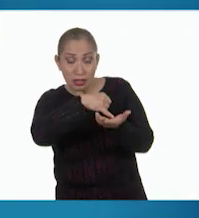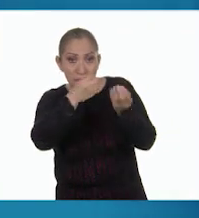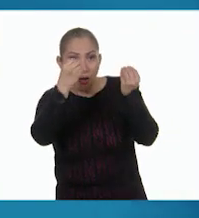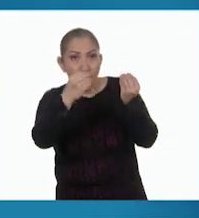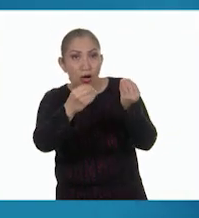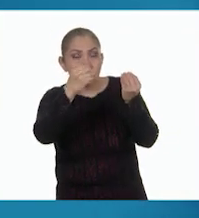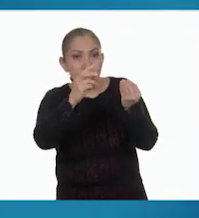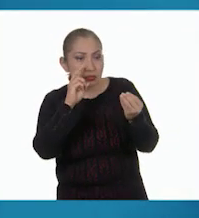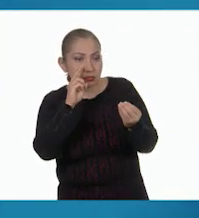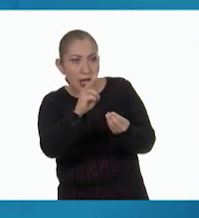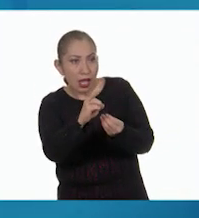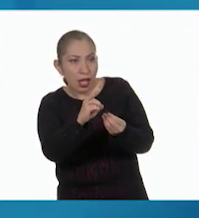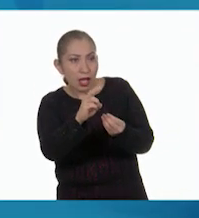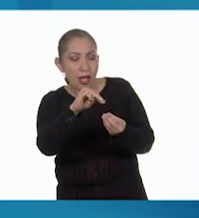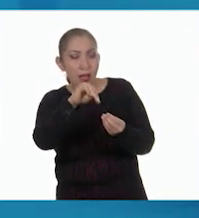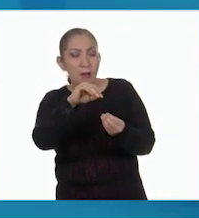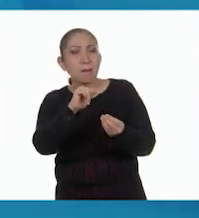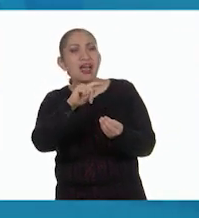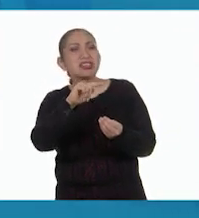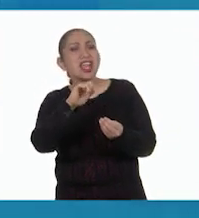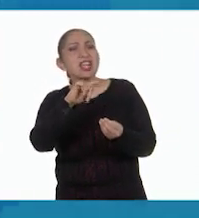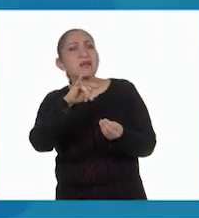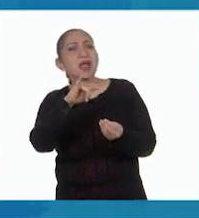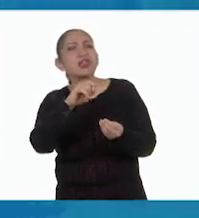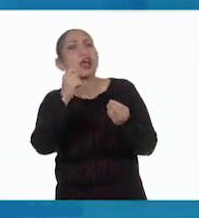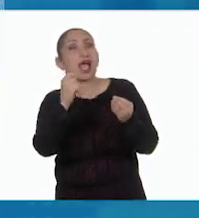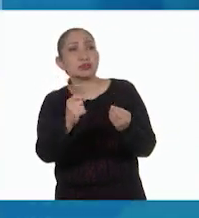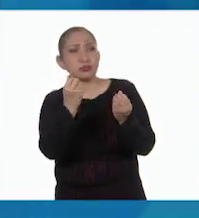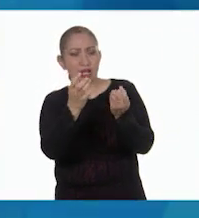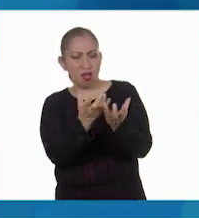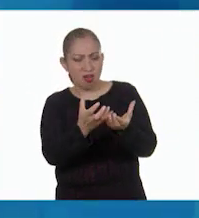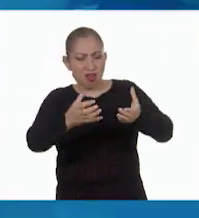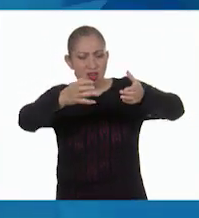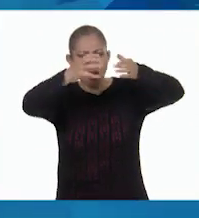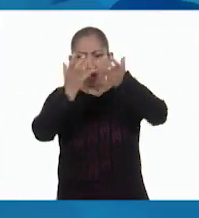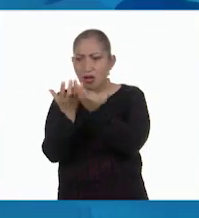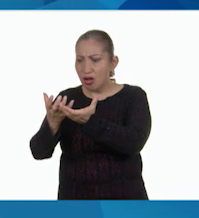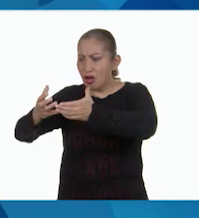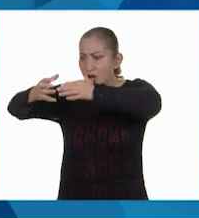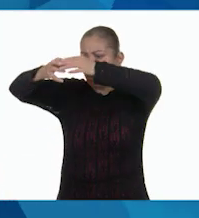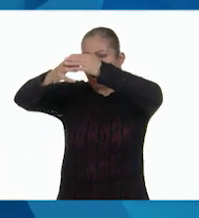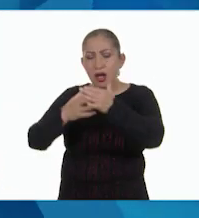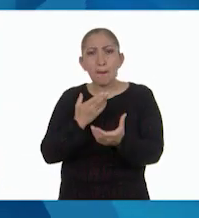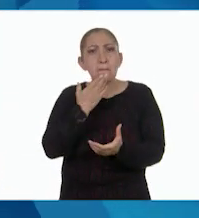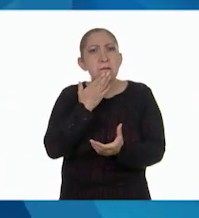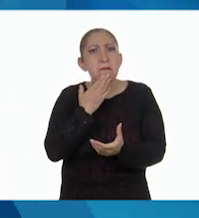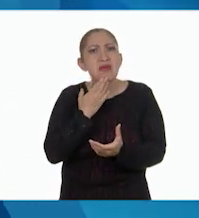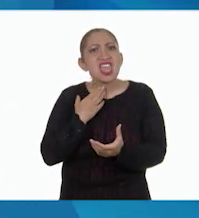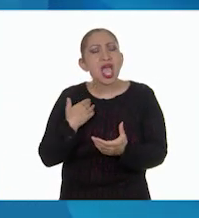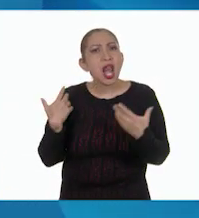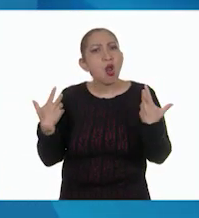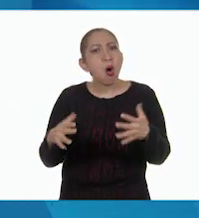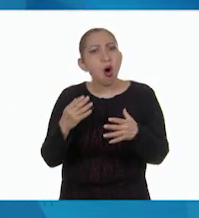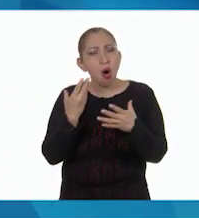muchos mantenimientos, es decir, muchas colmenas, mucha cera y miel.